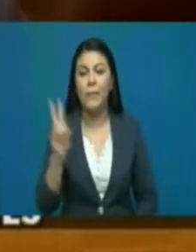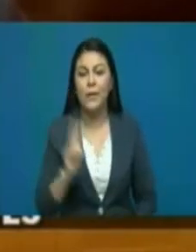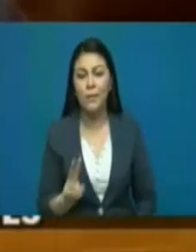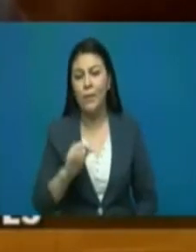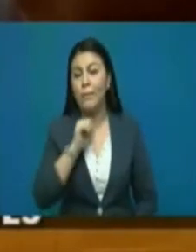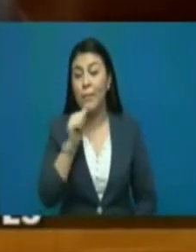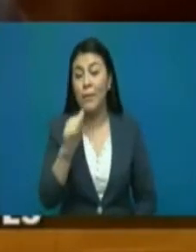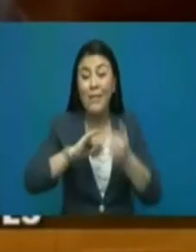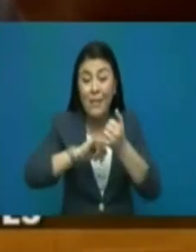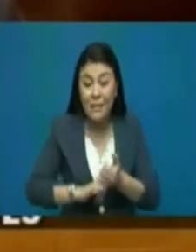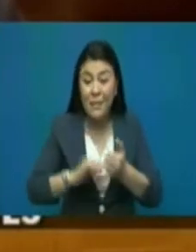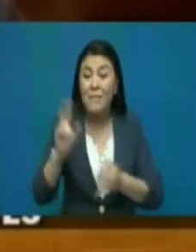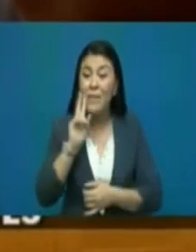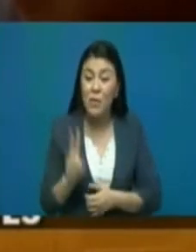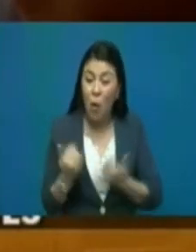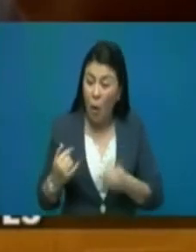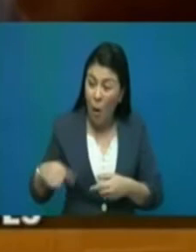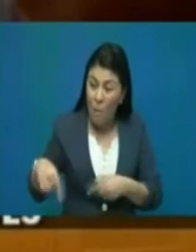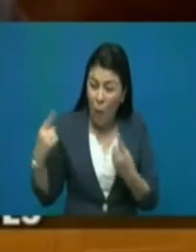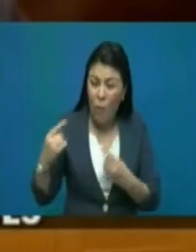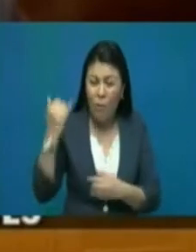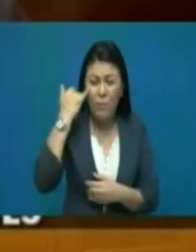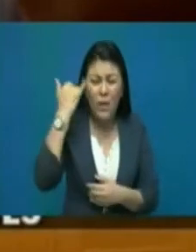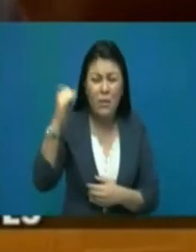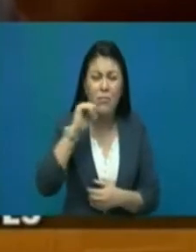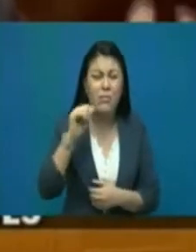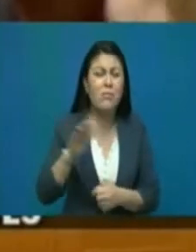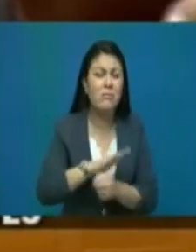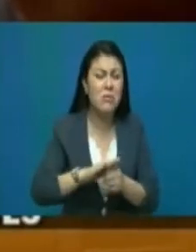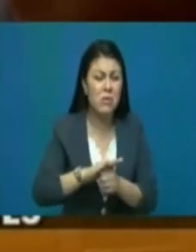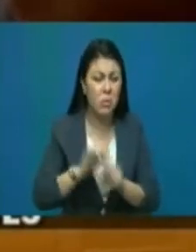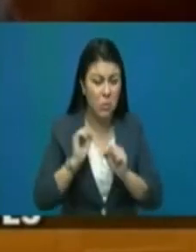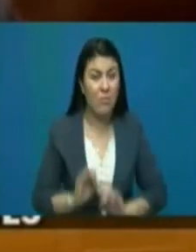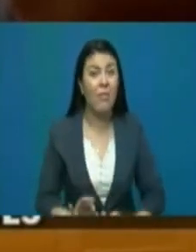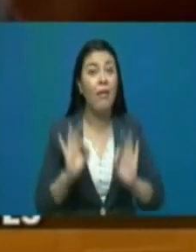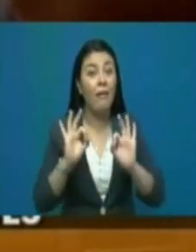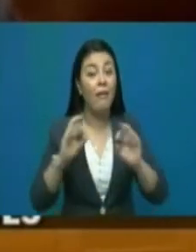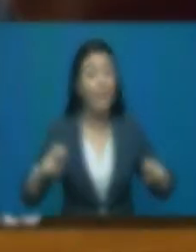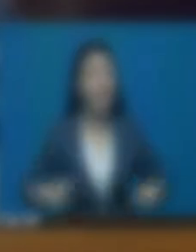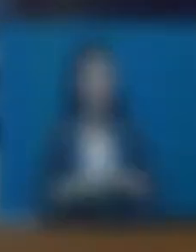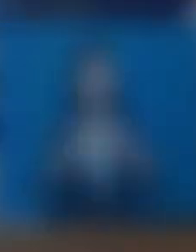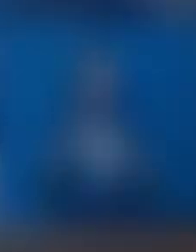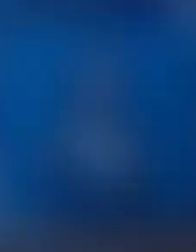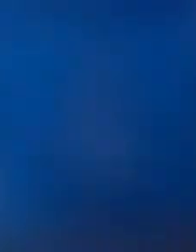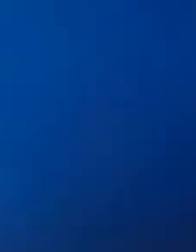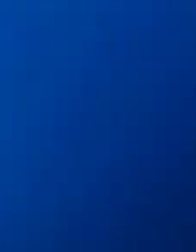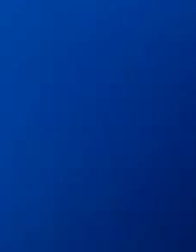garantizar su subsistencia y garantía energética